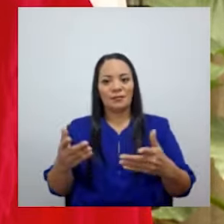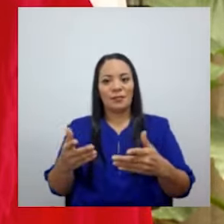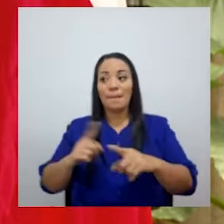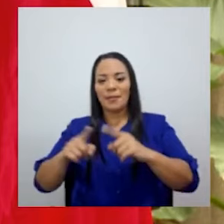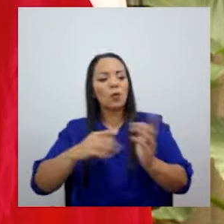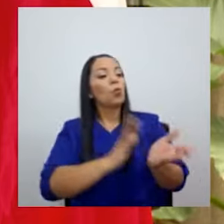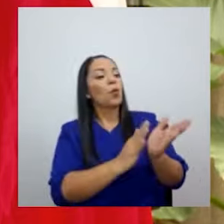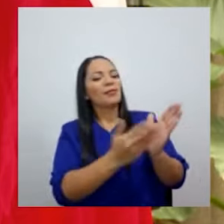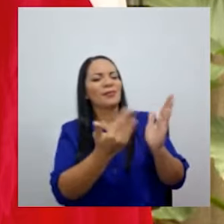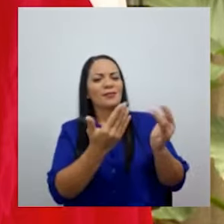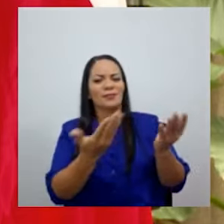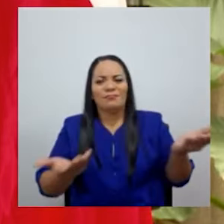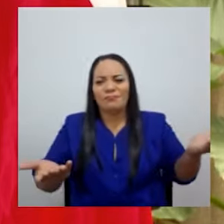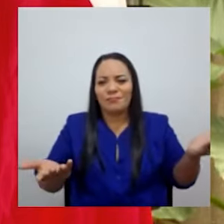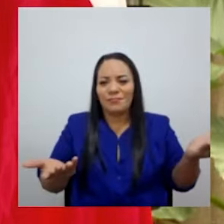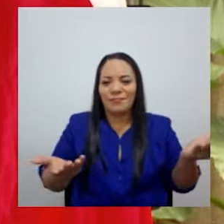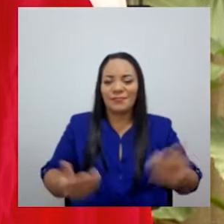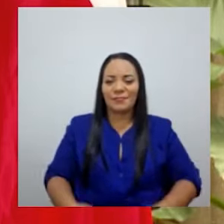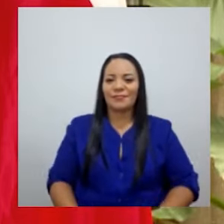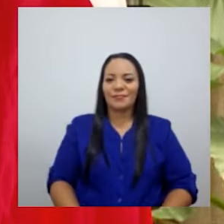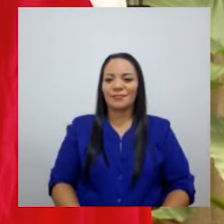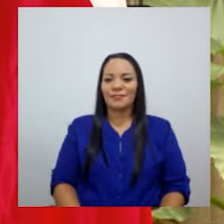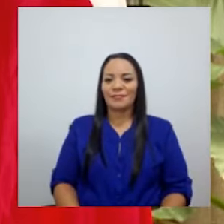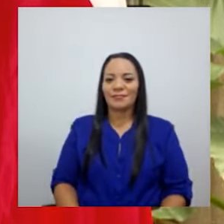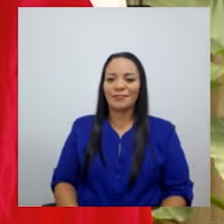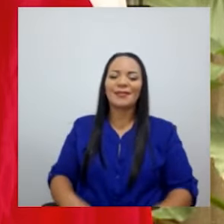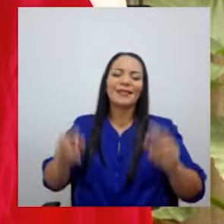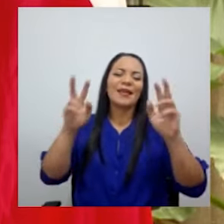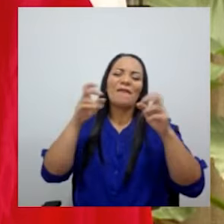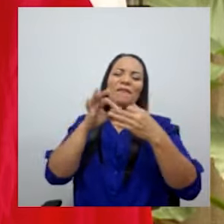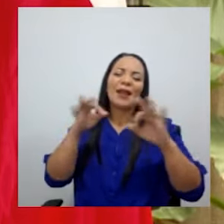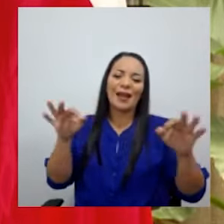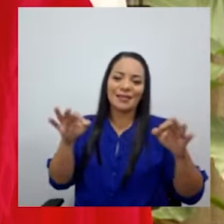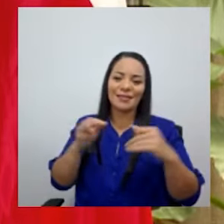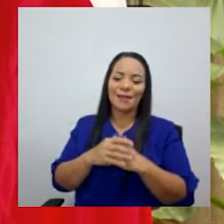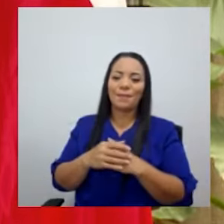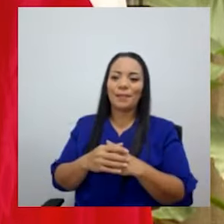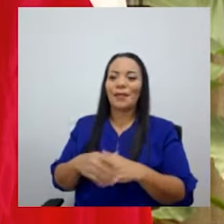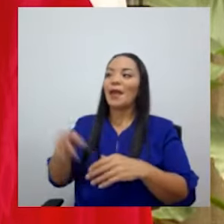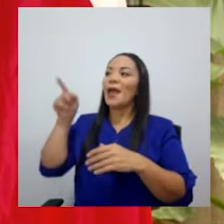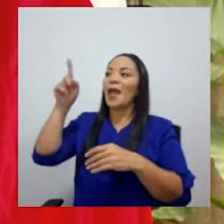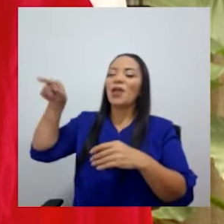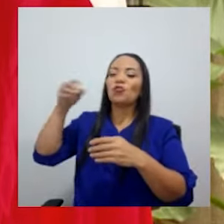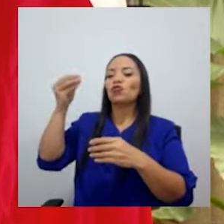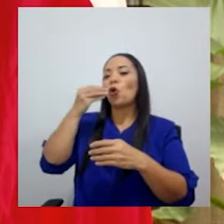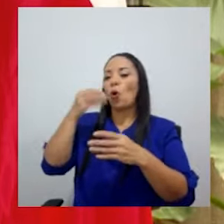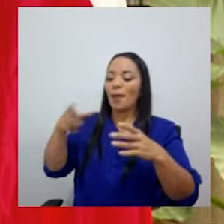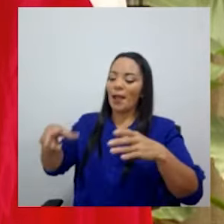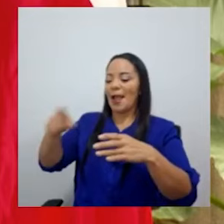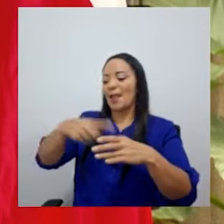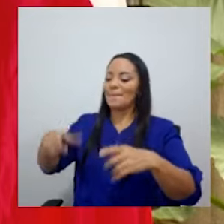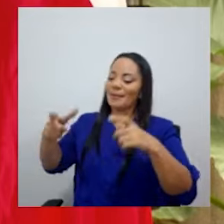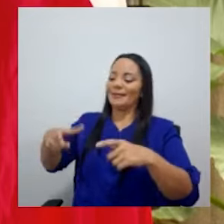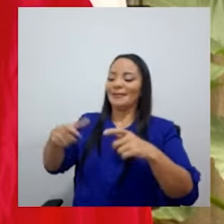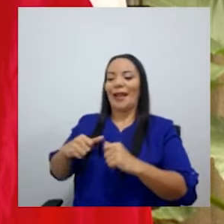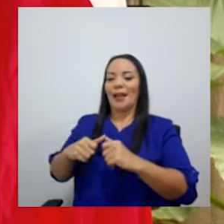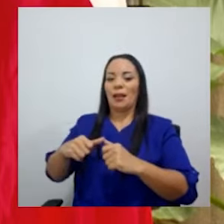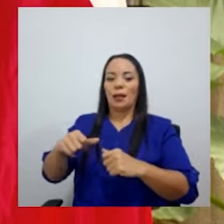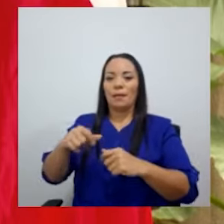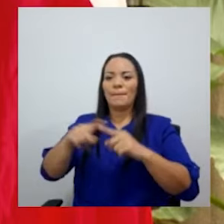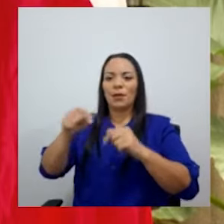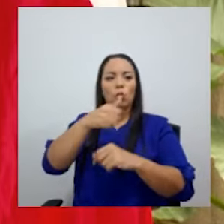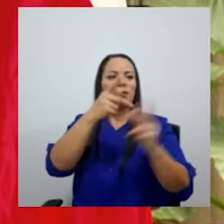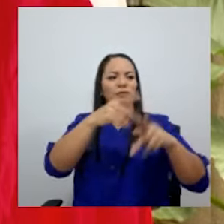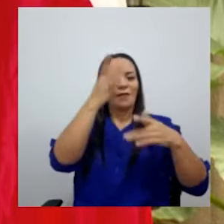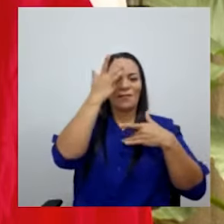Ellas se comen el pastel y al que le da mal de pan, si se engorda es al otro. ¡Qué bonito! Entonces ya la